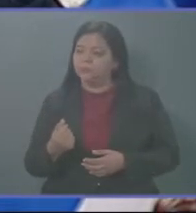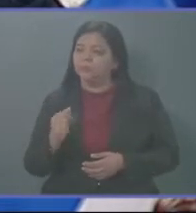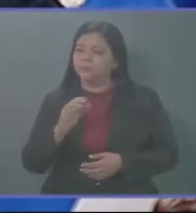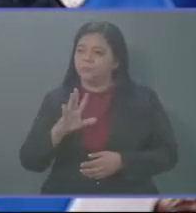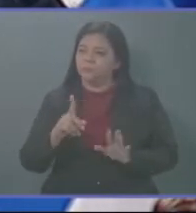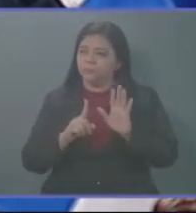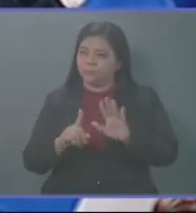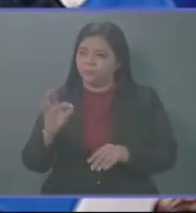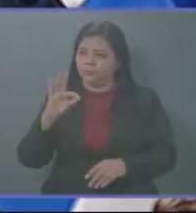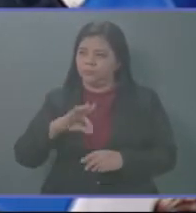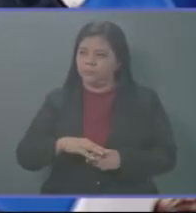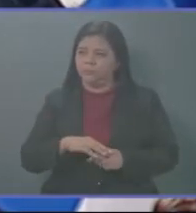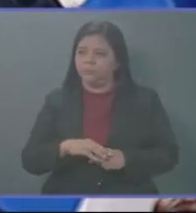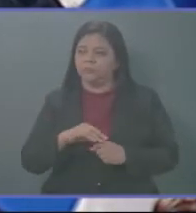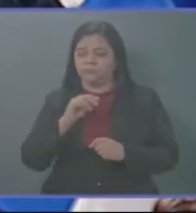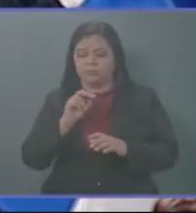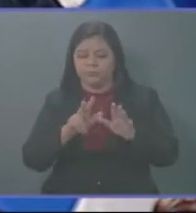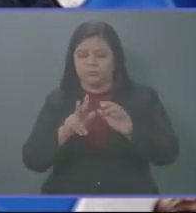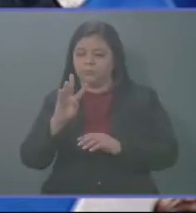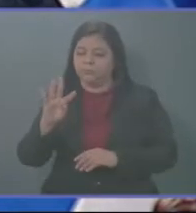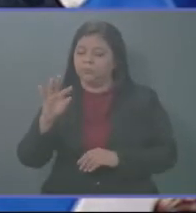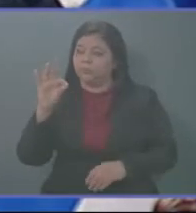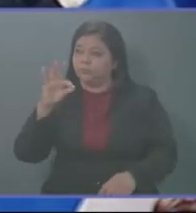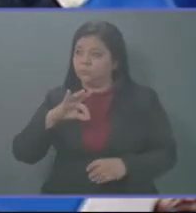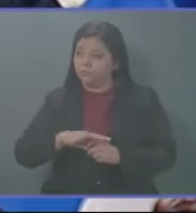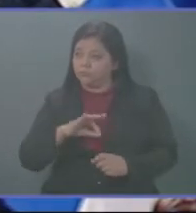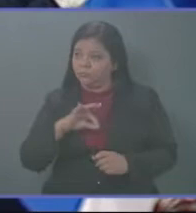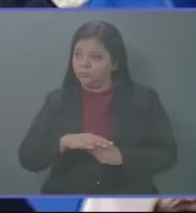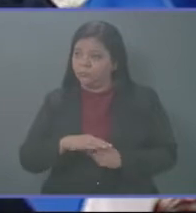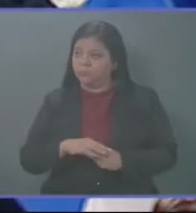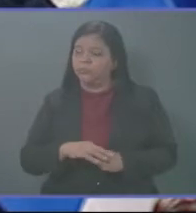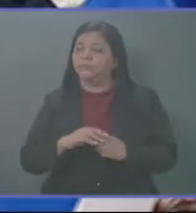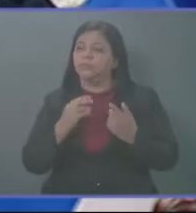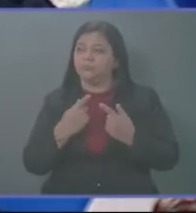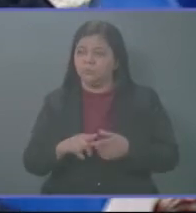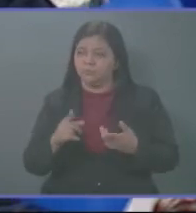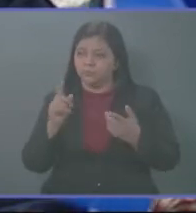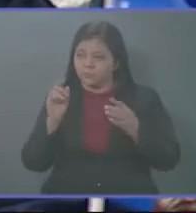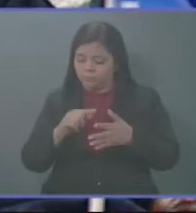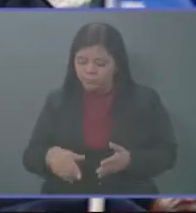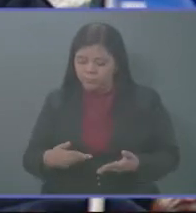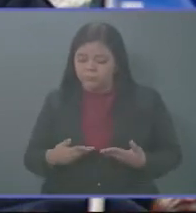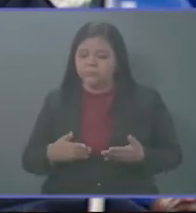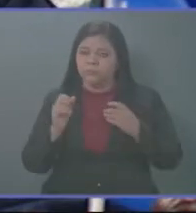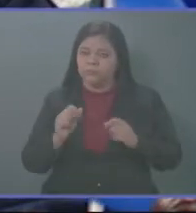por 84 votos, ese derecho se puede tangibilizar.